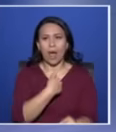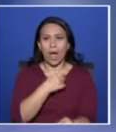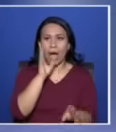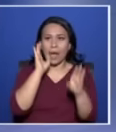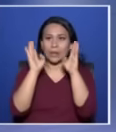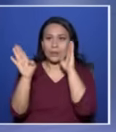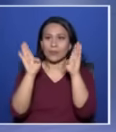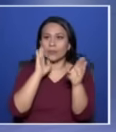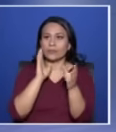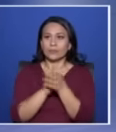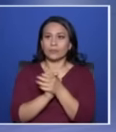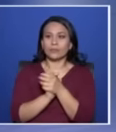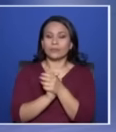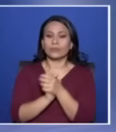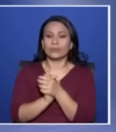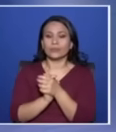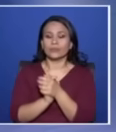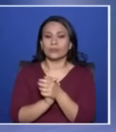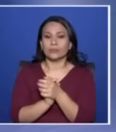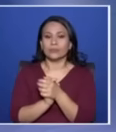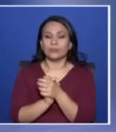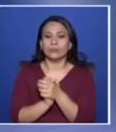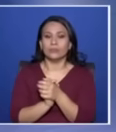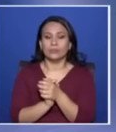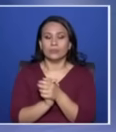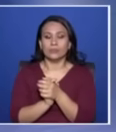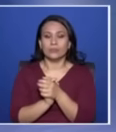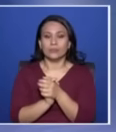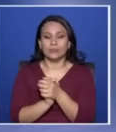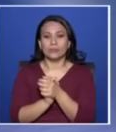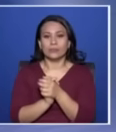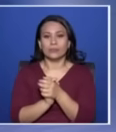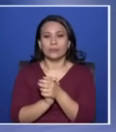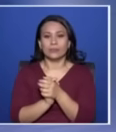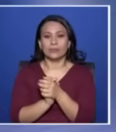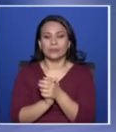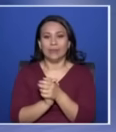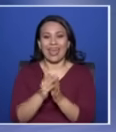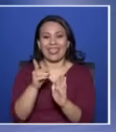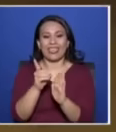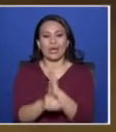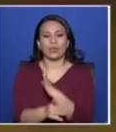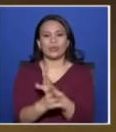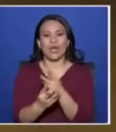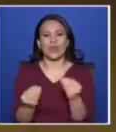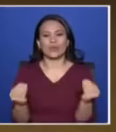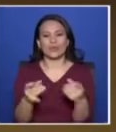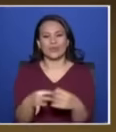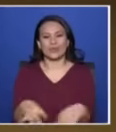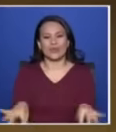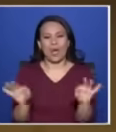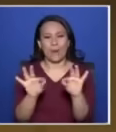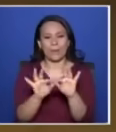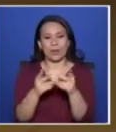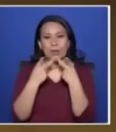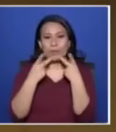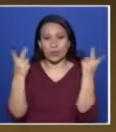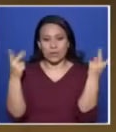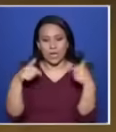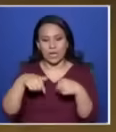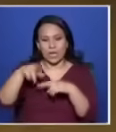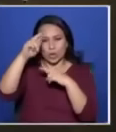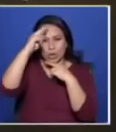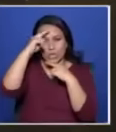atentos porque pues tenemos también ahora que contarles, miren, una denuncia resuelta. La importancia de exponer todos estos